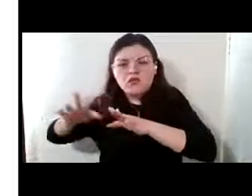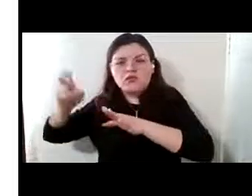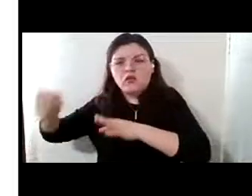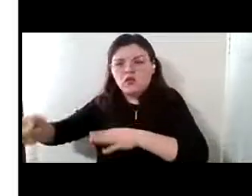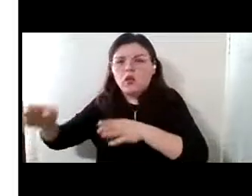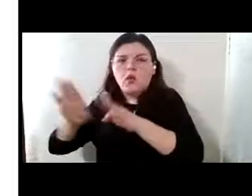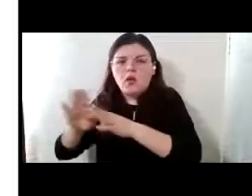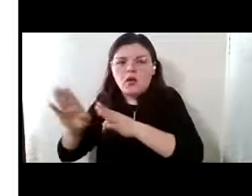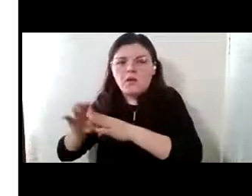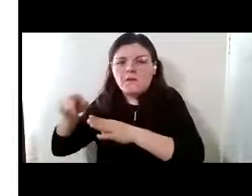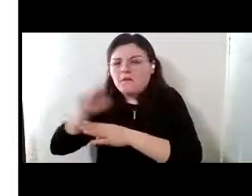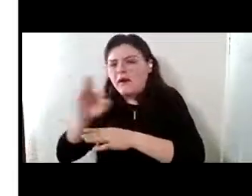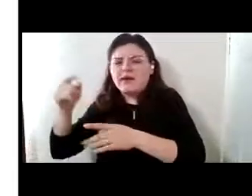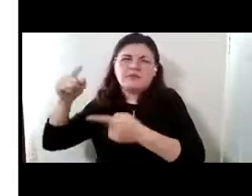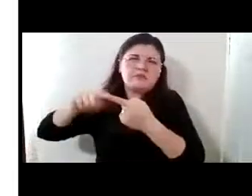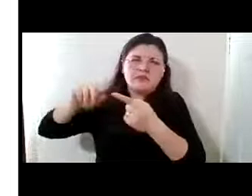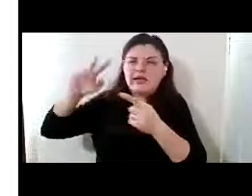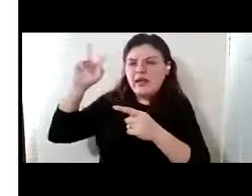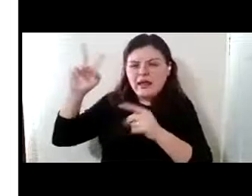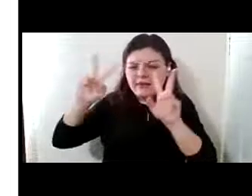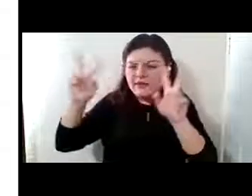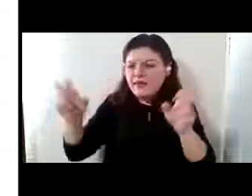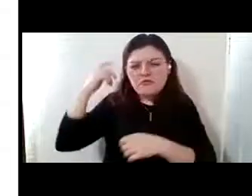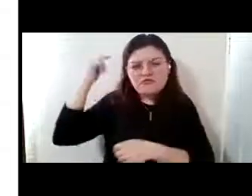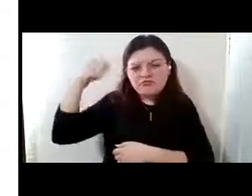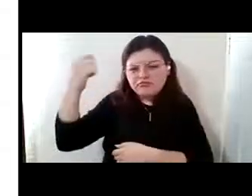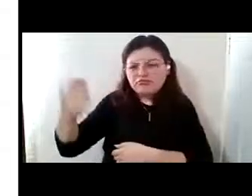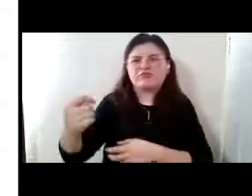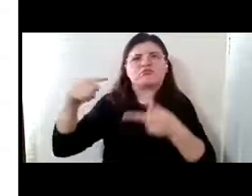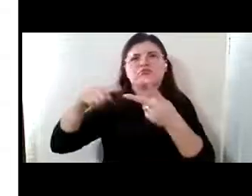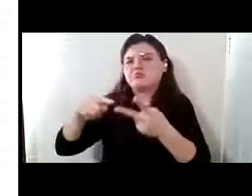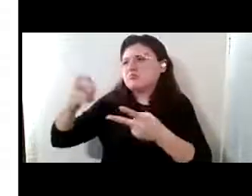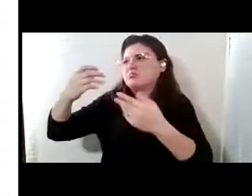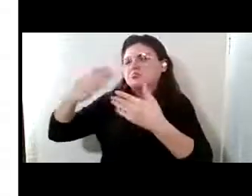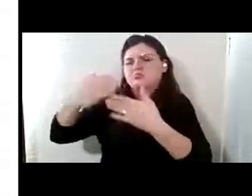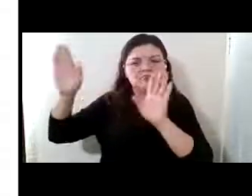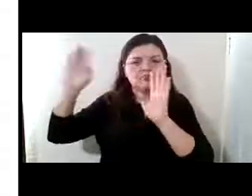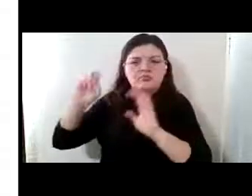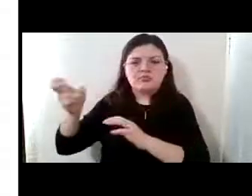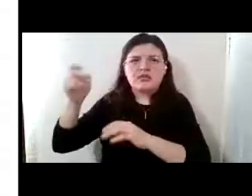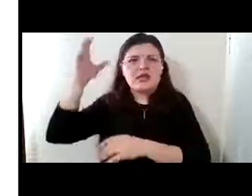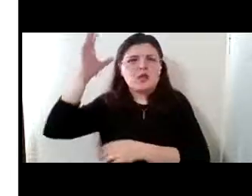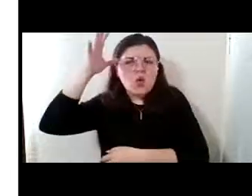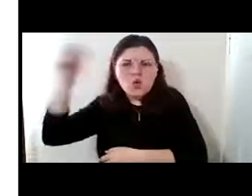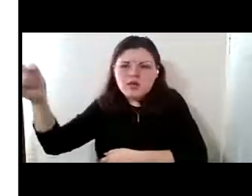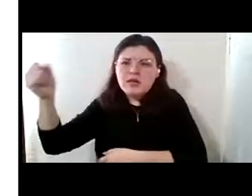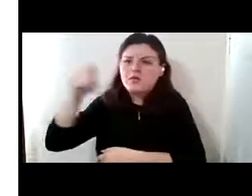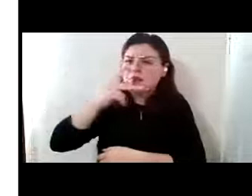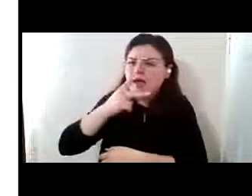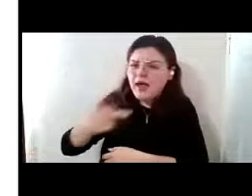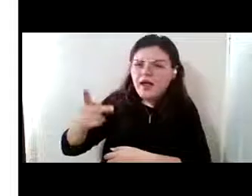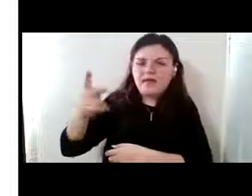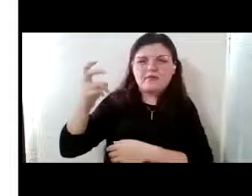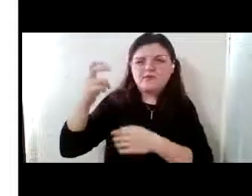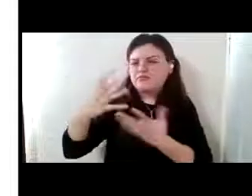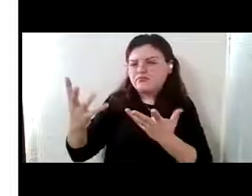cosas como teóricos, cosas que ya están relacionadas más con algún térmico, con término, perdón, con alguna